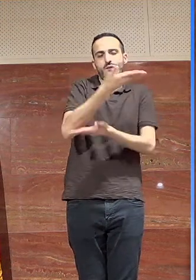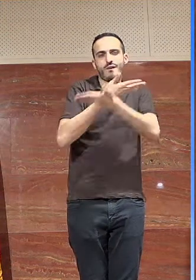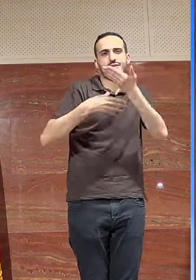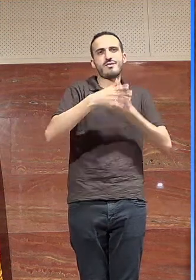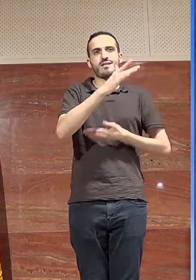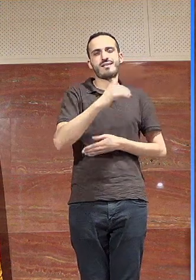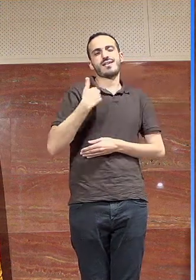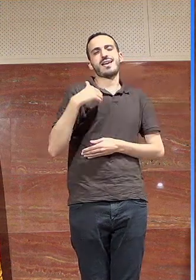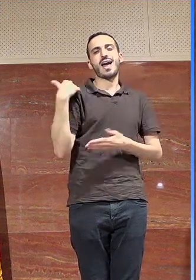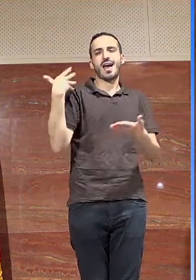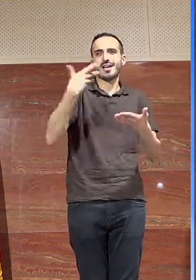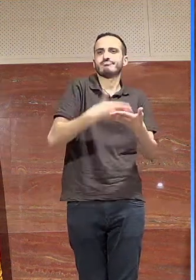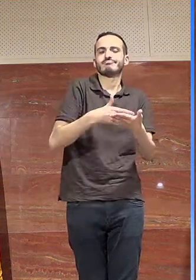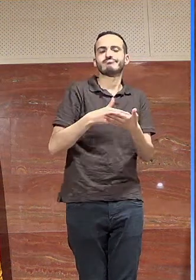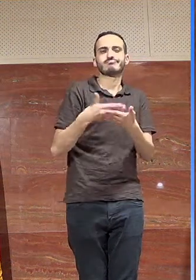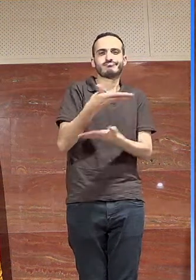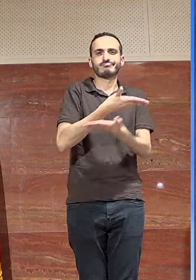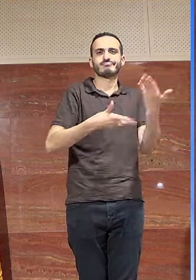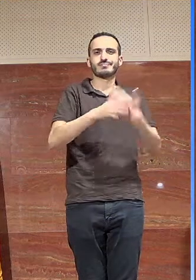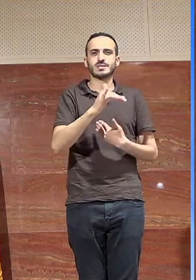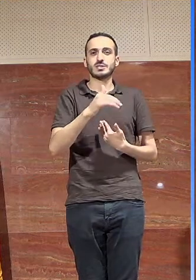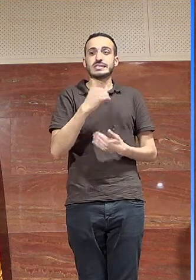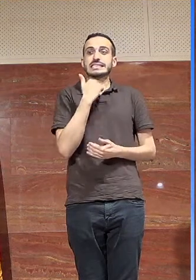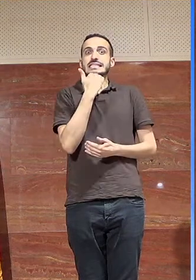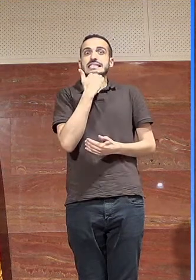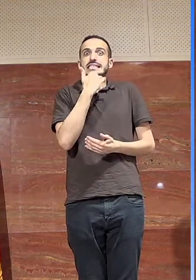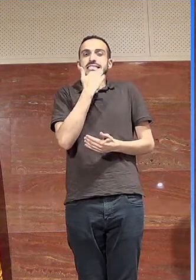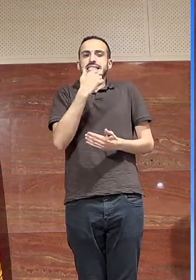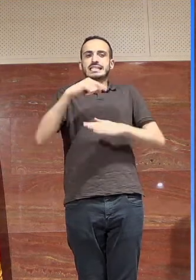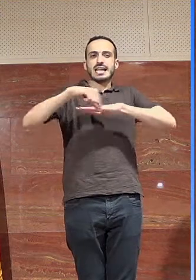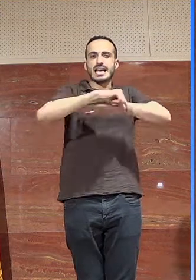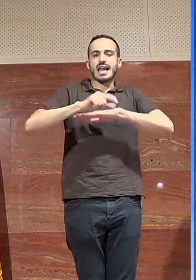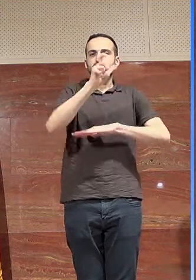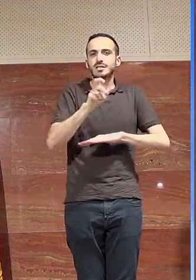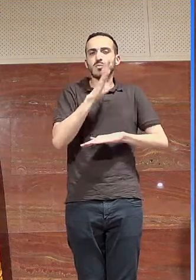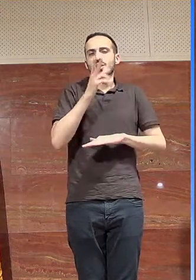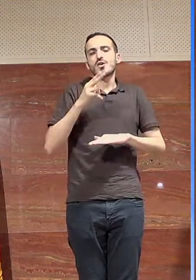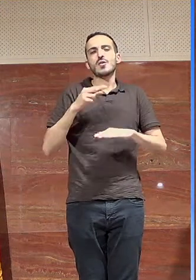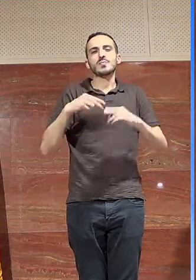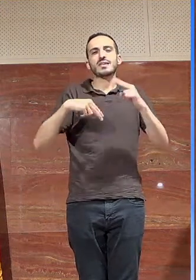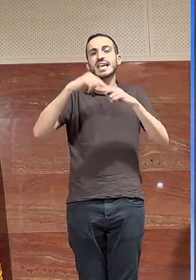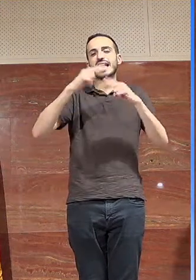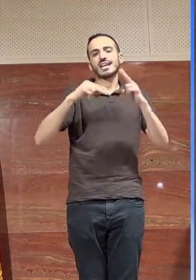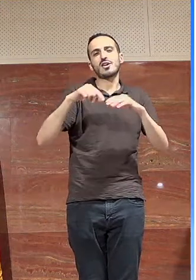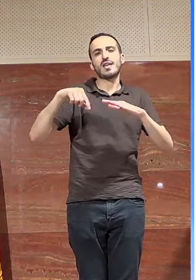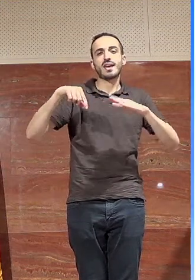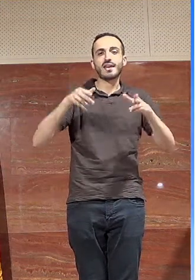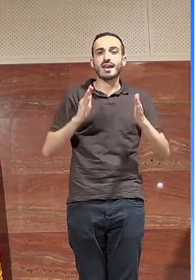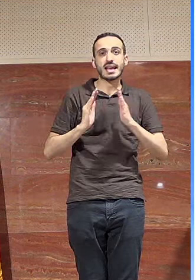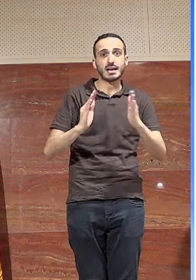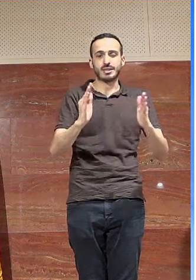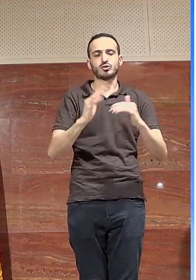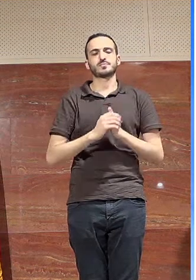este informe, el informe que publicamos hoy, y casi soy arquitecto porque soy ingeniero de caminos, que no es lo mismo, pero bueno, se acerca a lo, ¿no? Bueno,